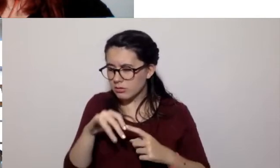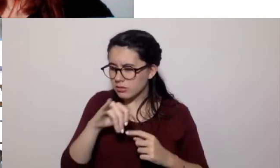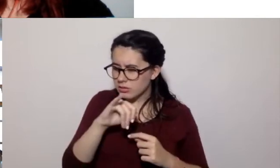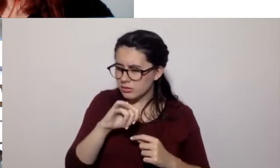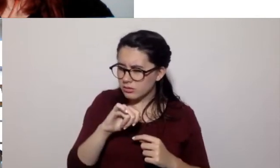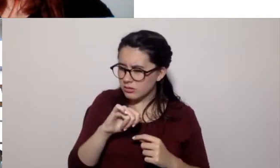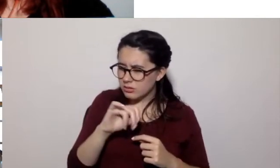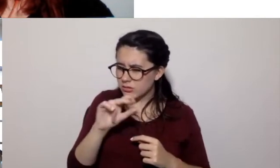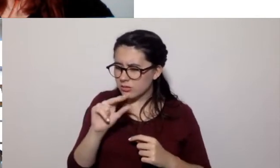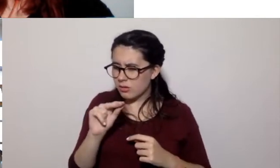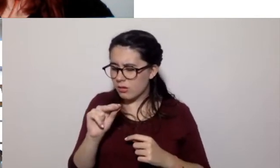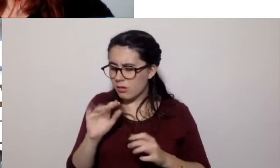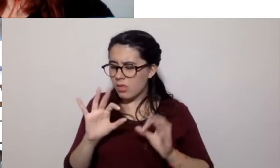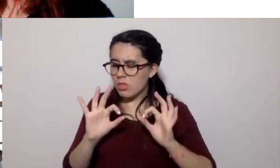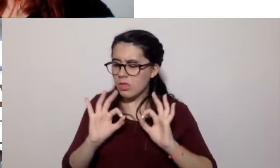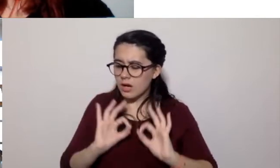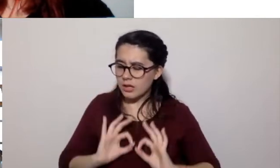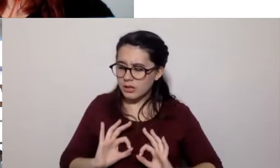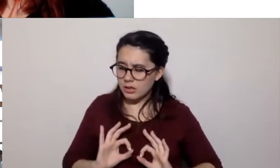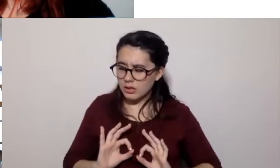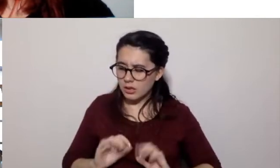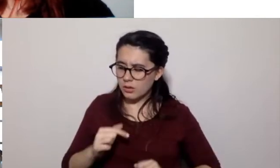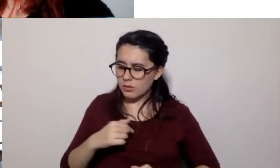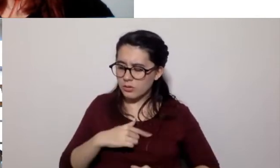más tranquilo, ¿cómo pensaría?